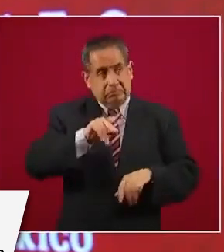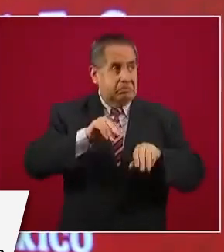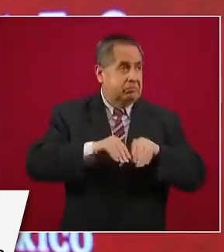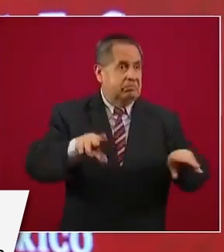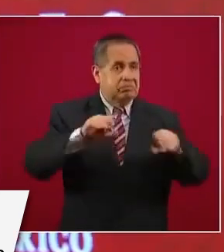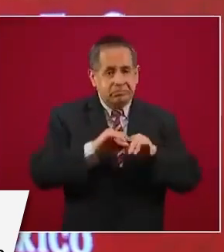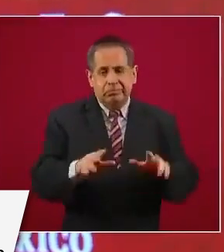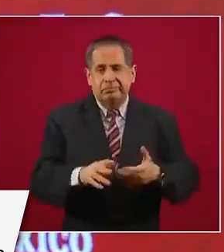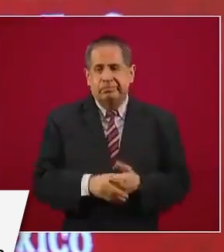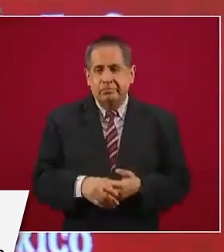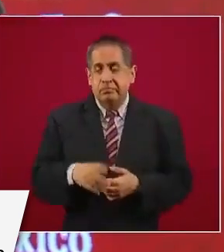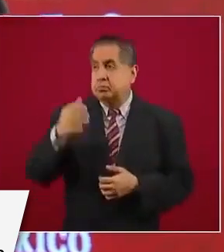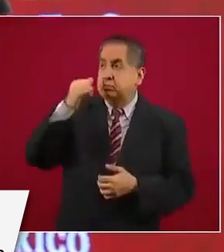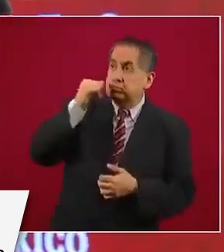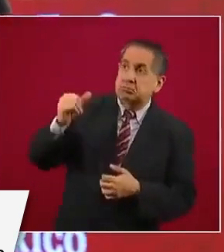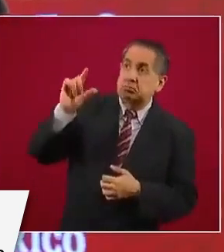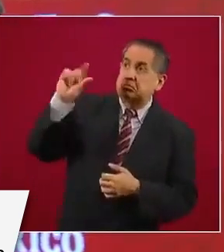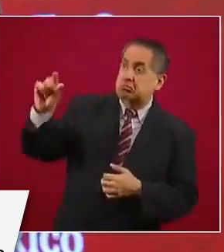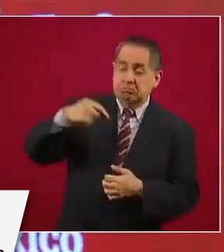y que en Italia.